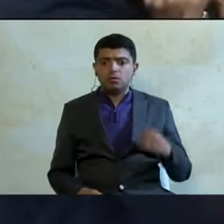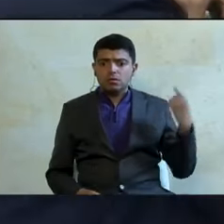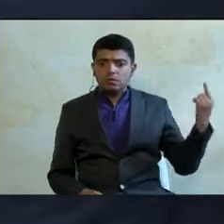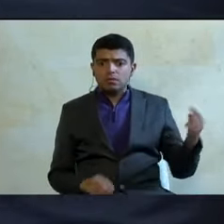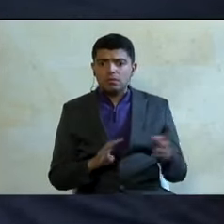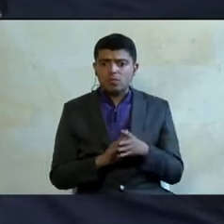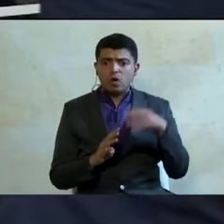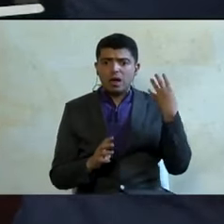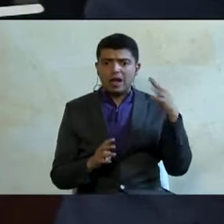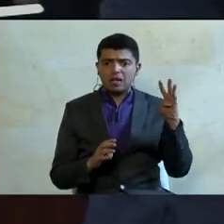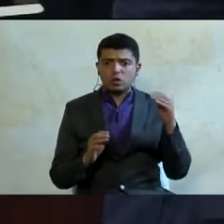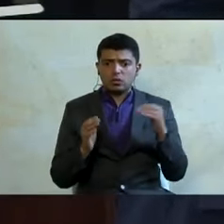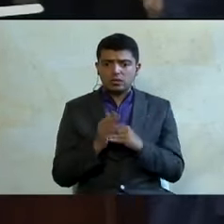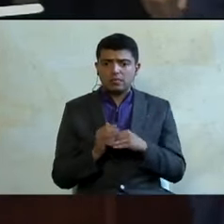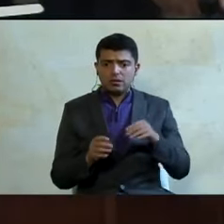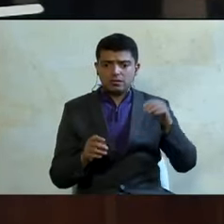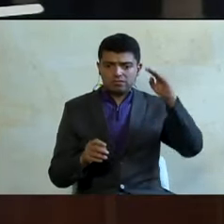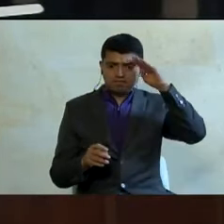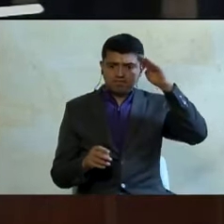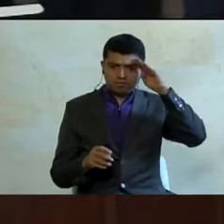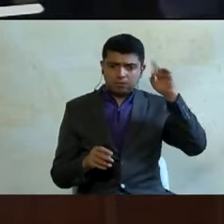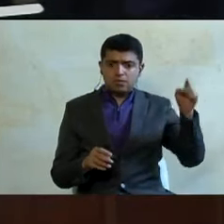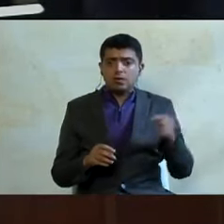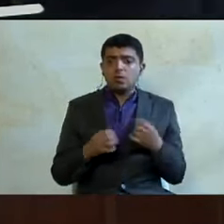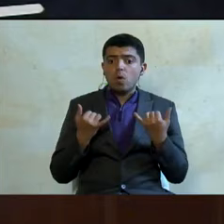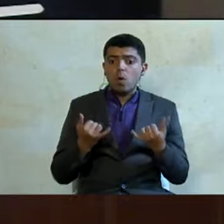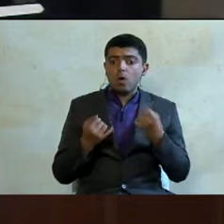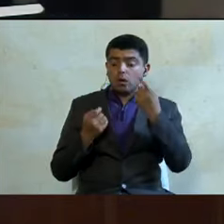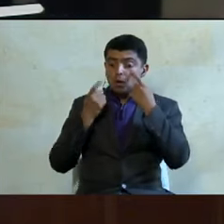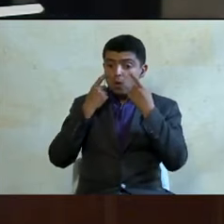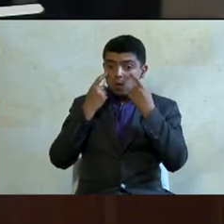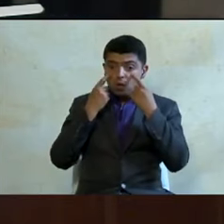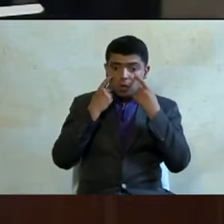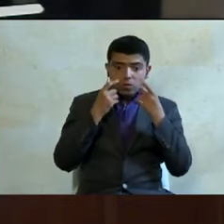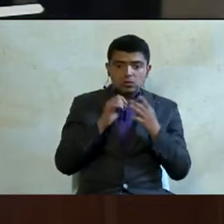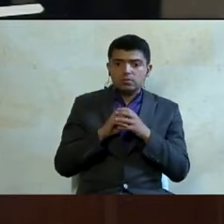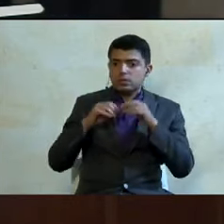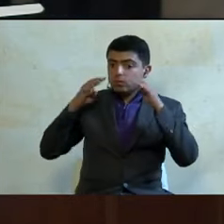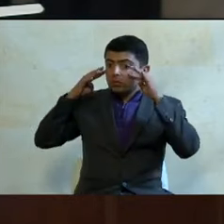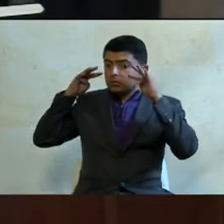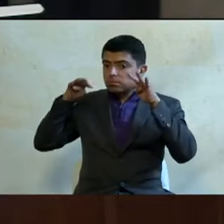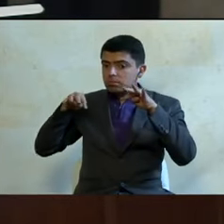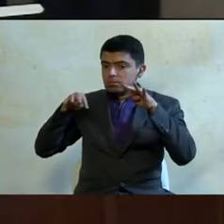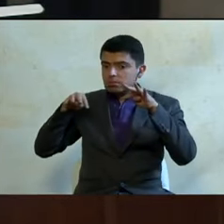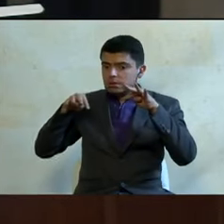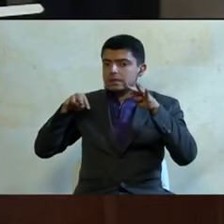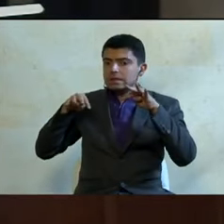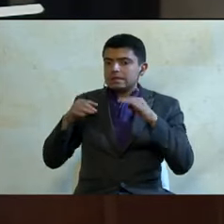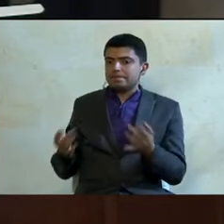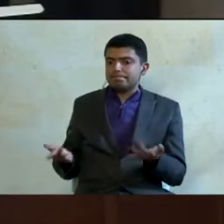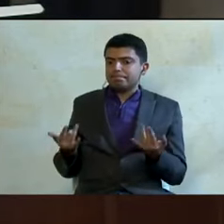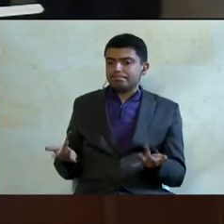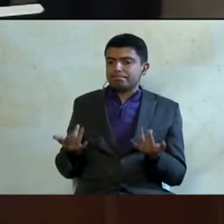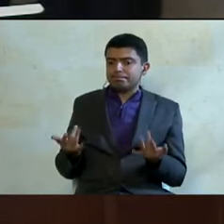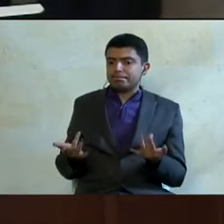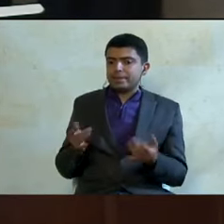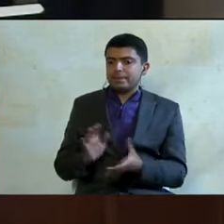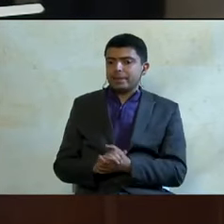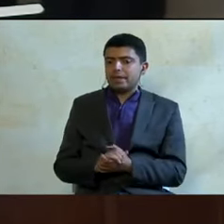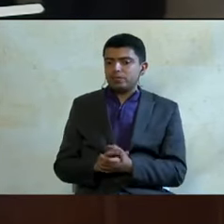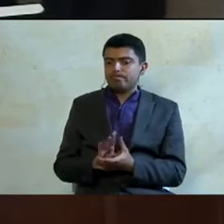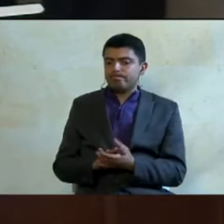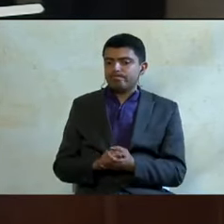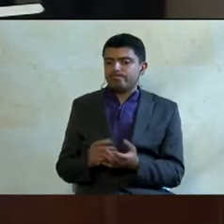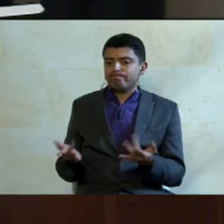14000 policías que hoy tienen los ojos encima de este congreso de la República esperando por parte nuestra